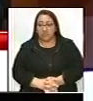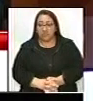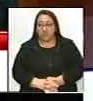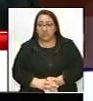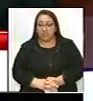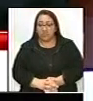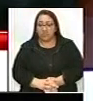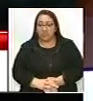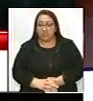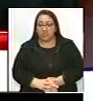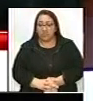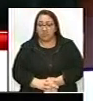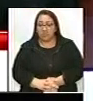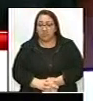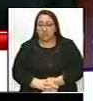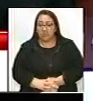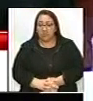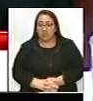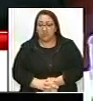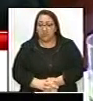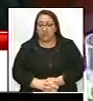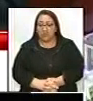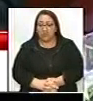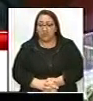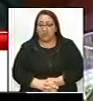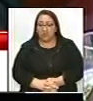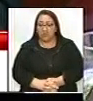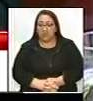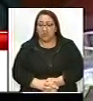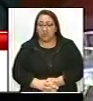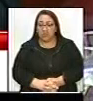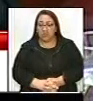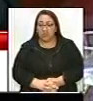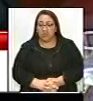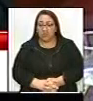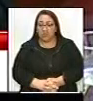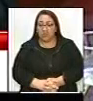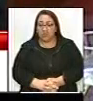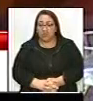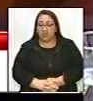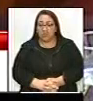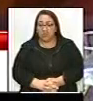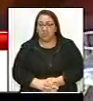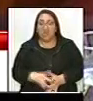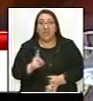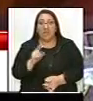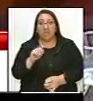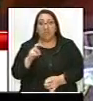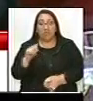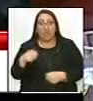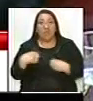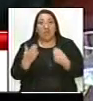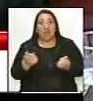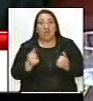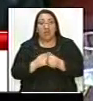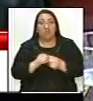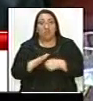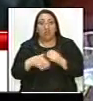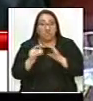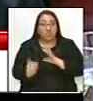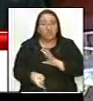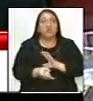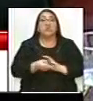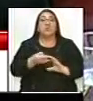Diputados, están debatiendo? Entonces, los diputados delegan las facultades, entonces están